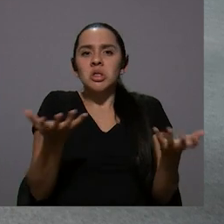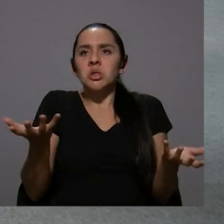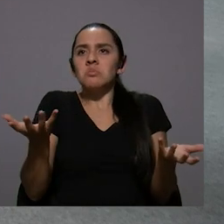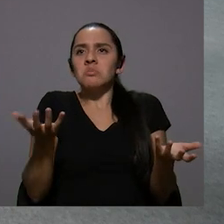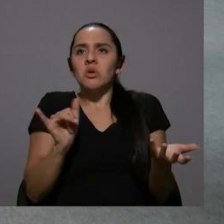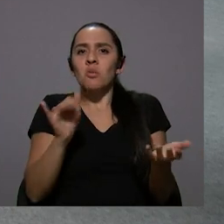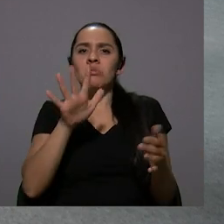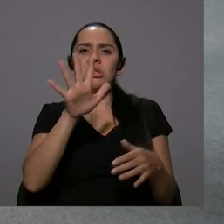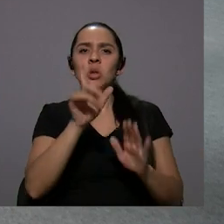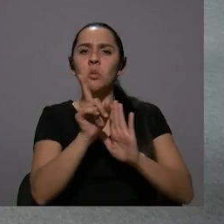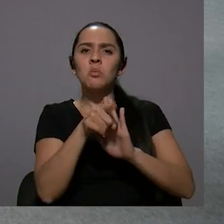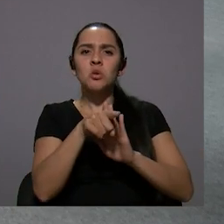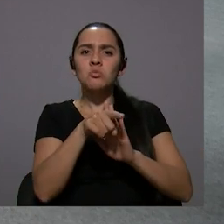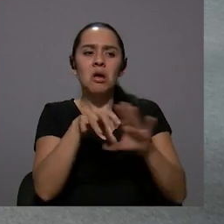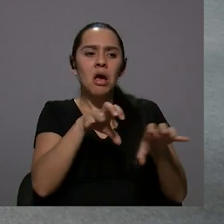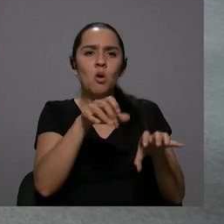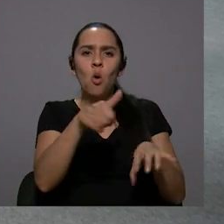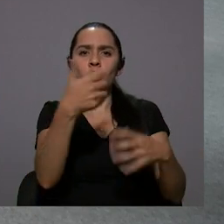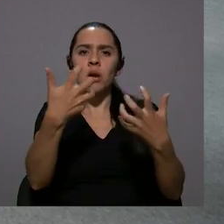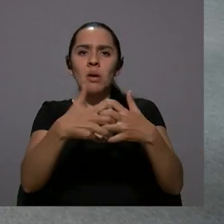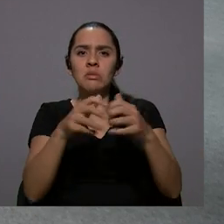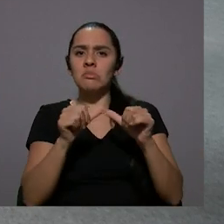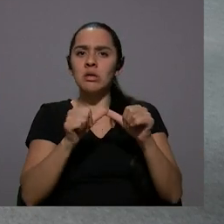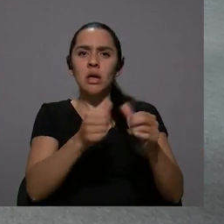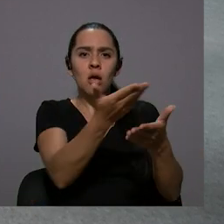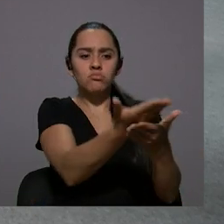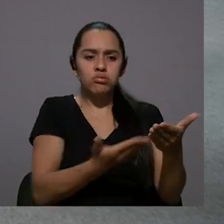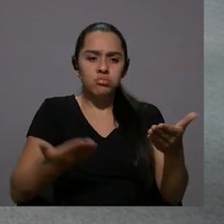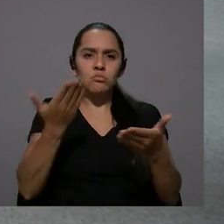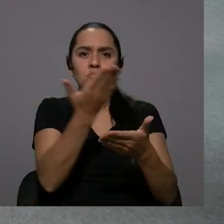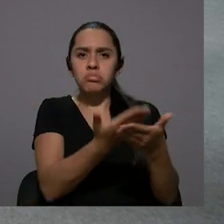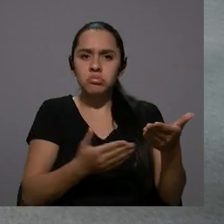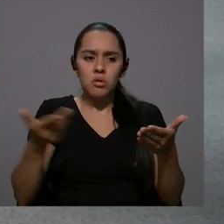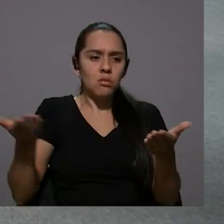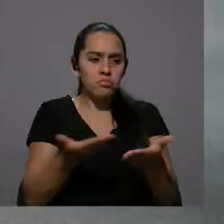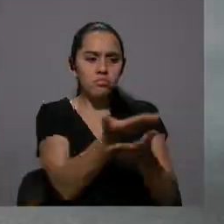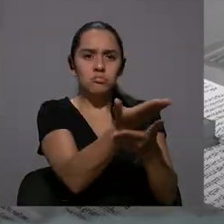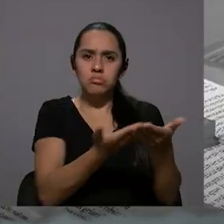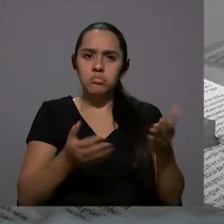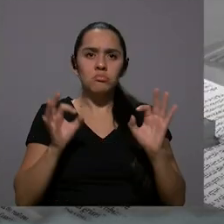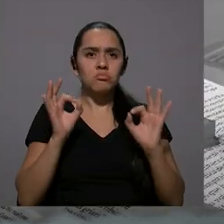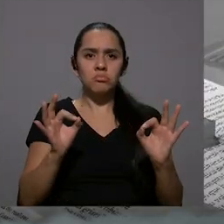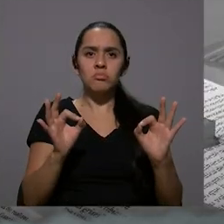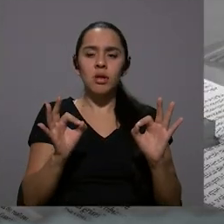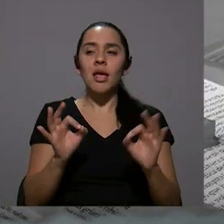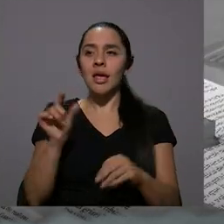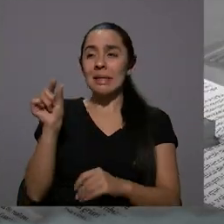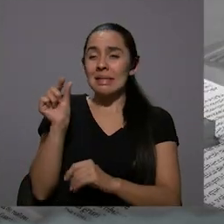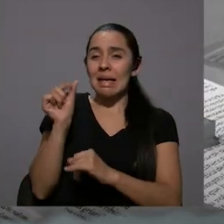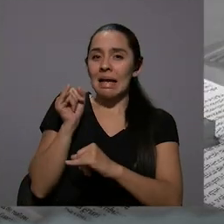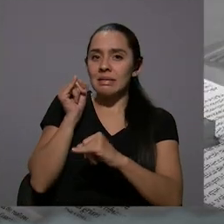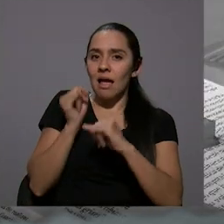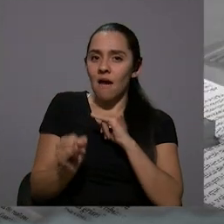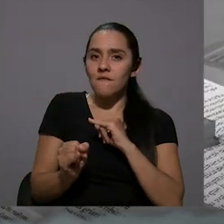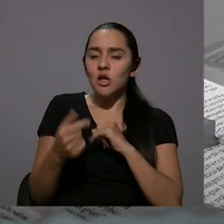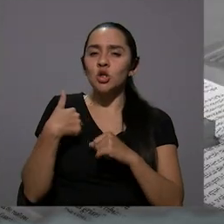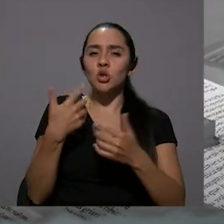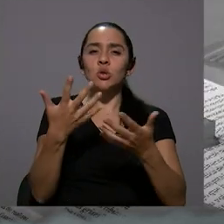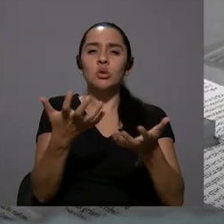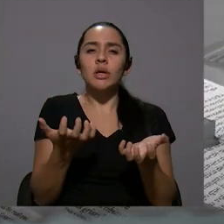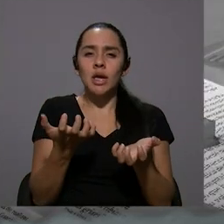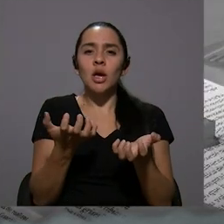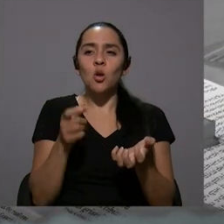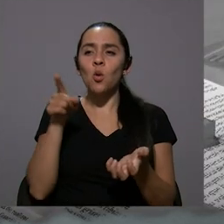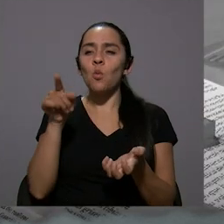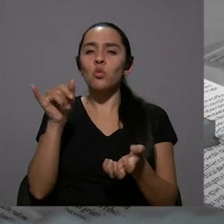como máximo 5 minutos que activaban otra máquina y seguía votando sin sin ningún problema verdad Entonces ya estamos casi al final yo lo que quisiera